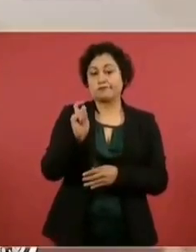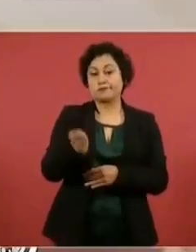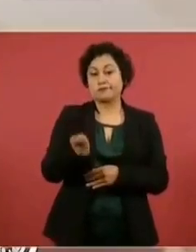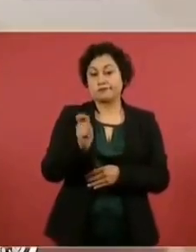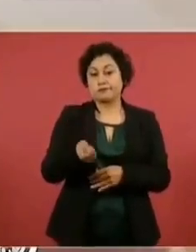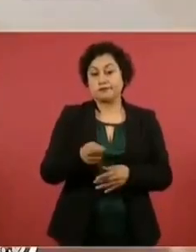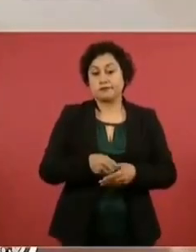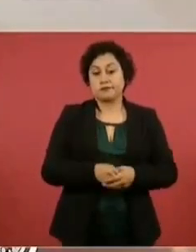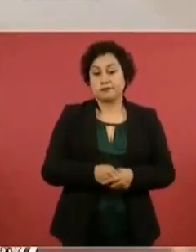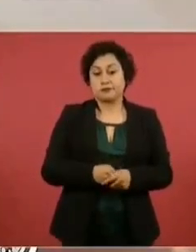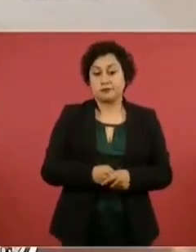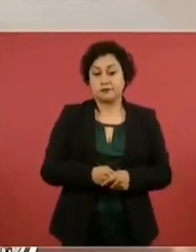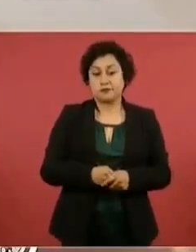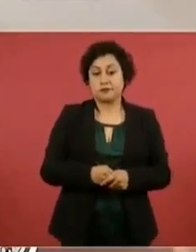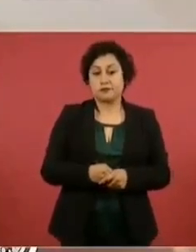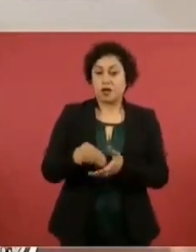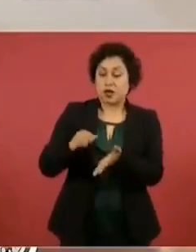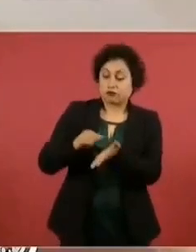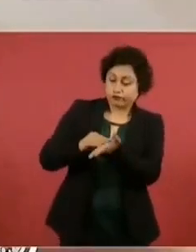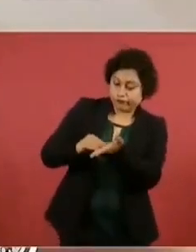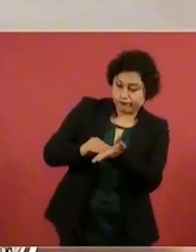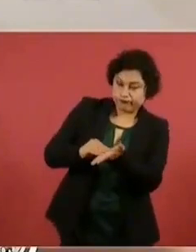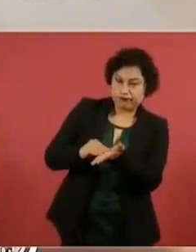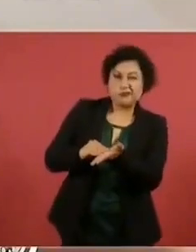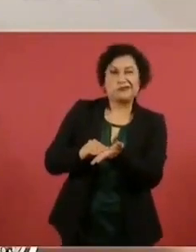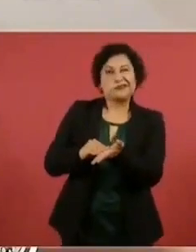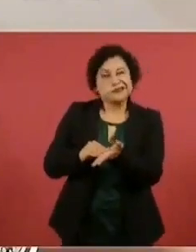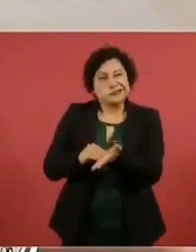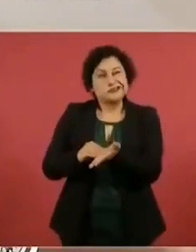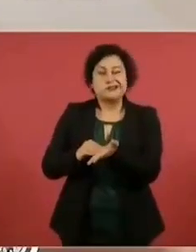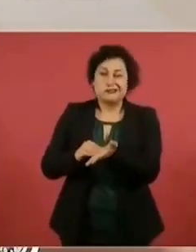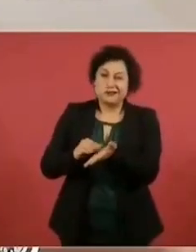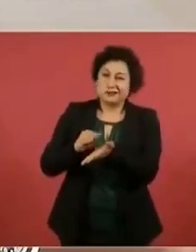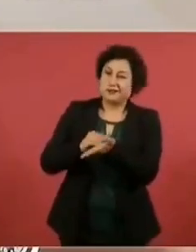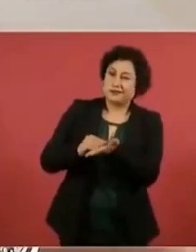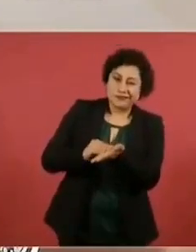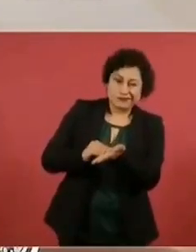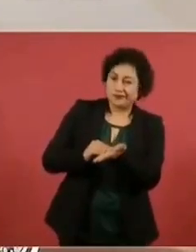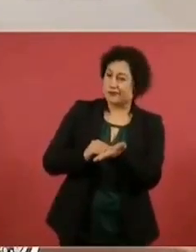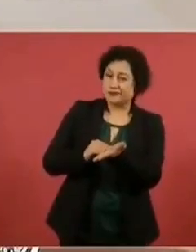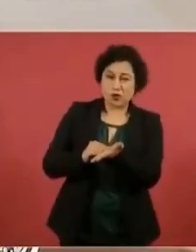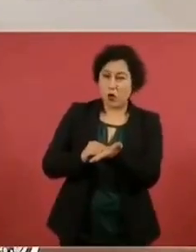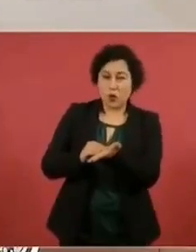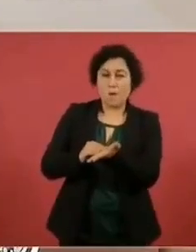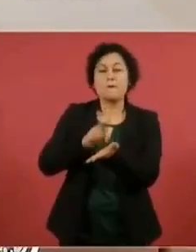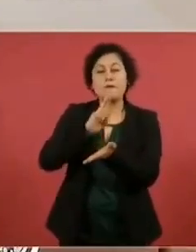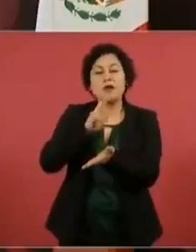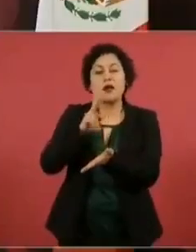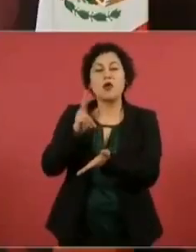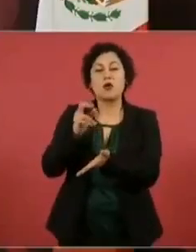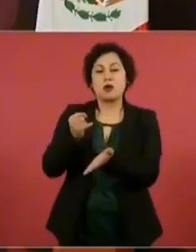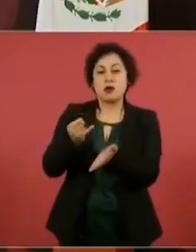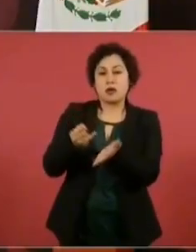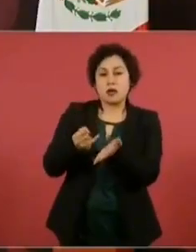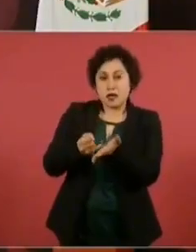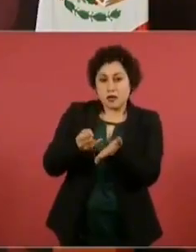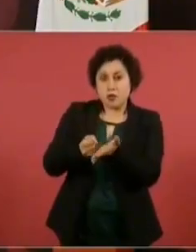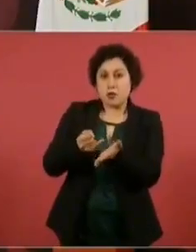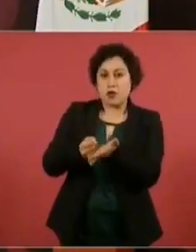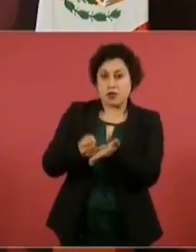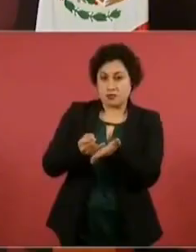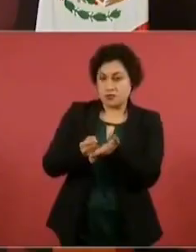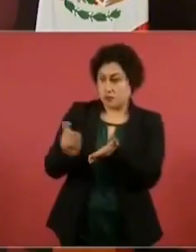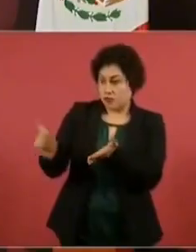palabra inadecuada pero este se les reduce su pago de derecho para fortalecer